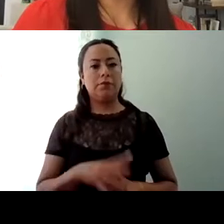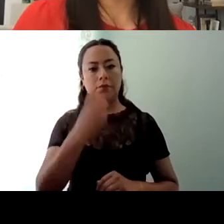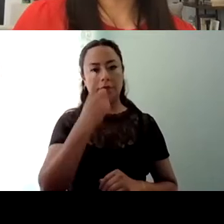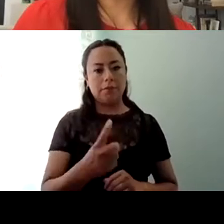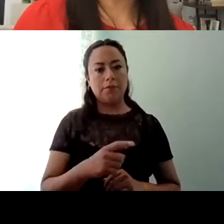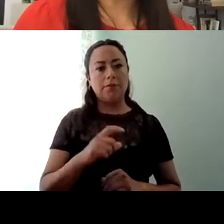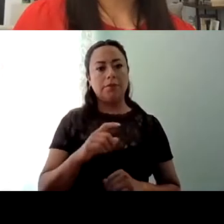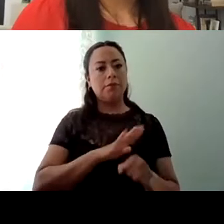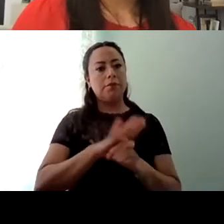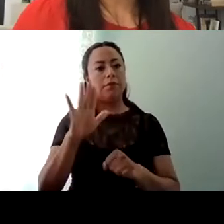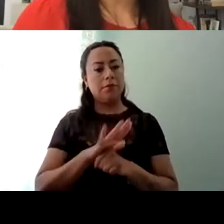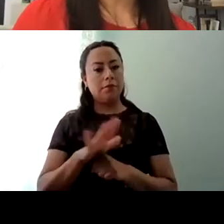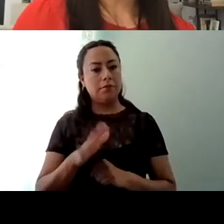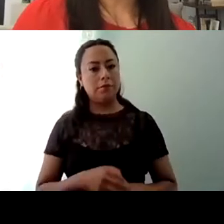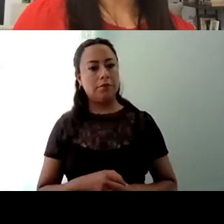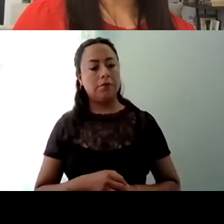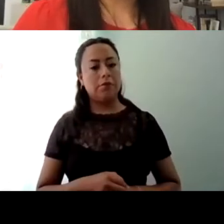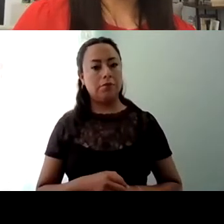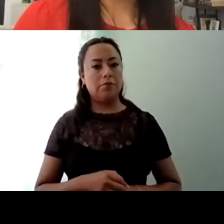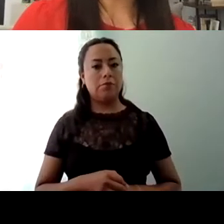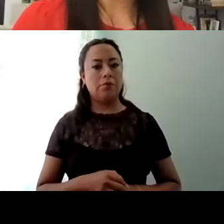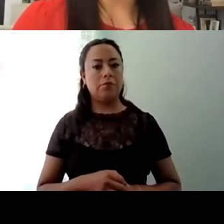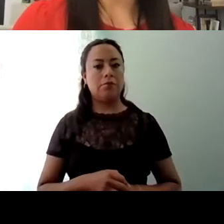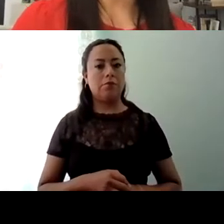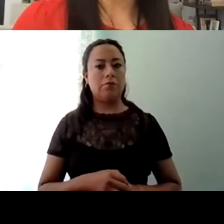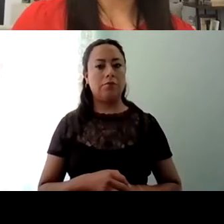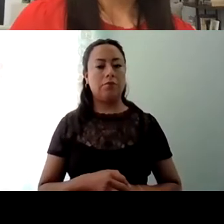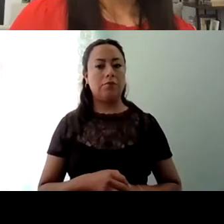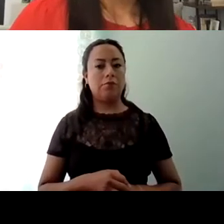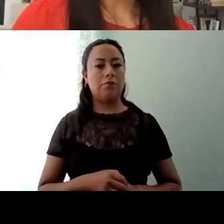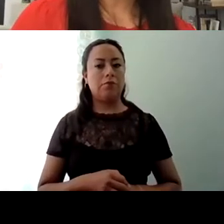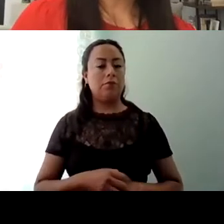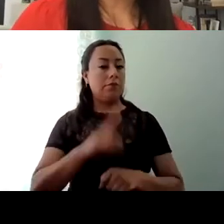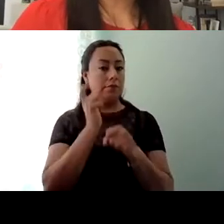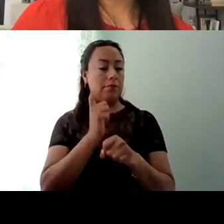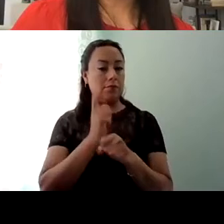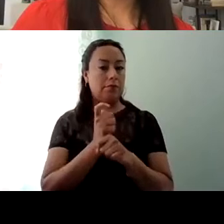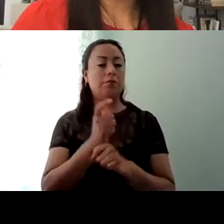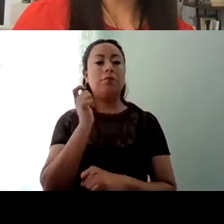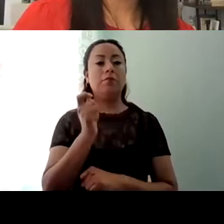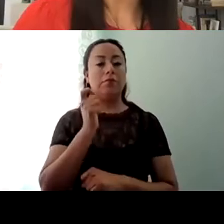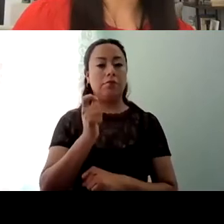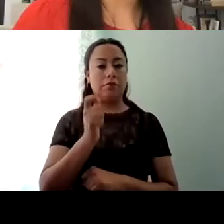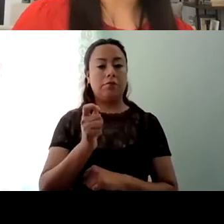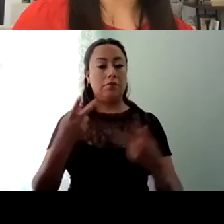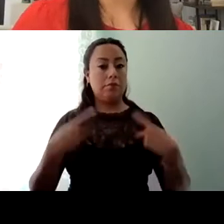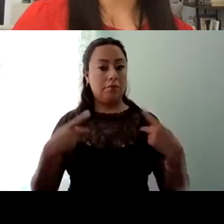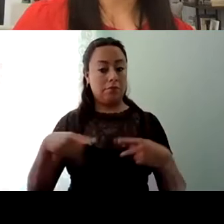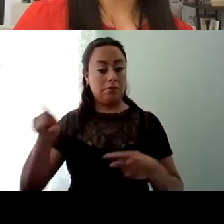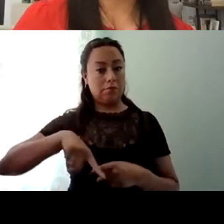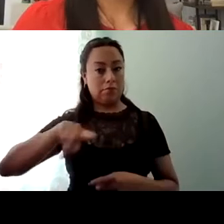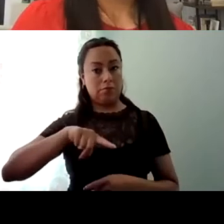Humanos en las alcaldías? Bueno, pues la primera función es justo la que mencioné, que las personas no se tengan que desplazar